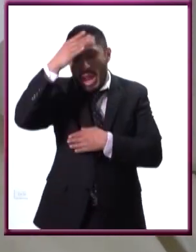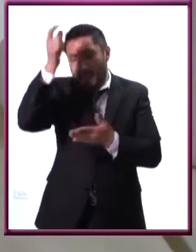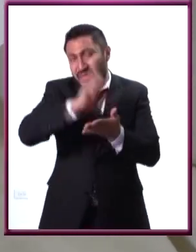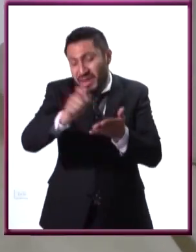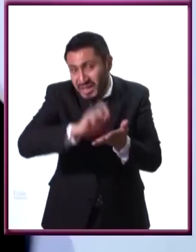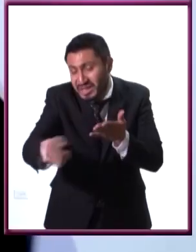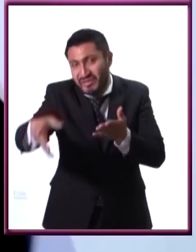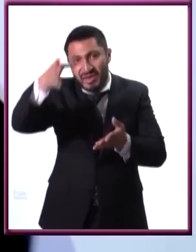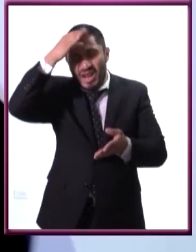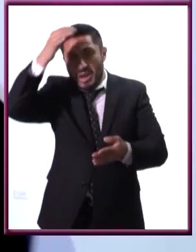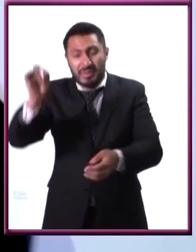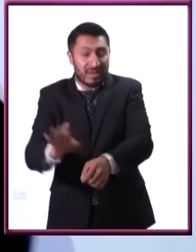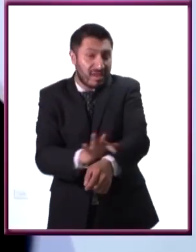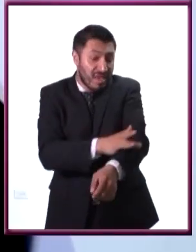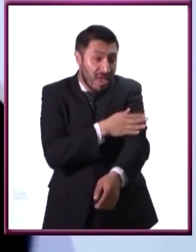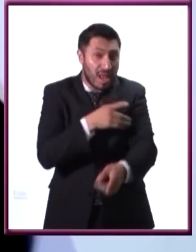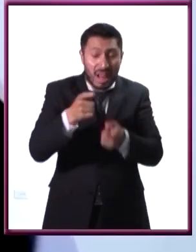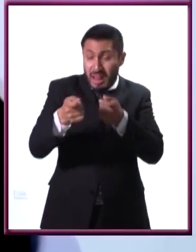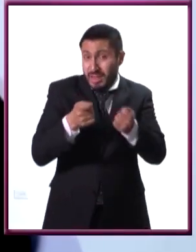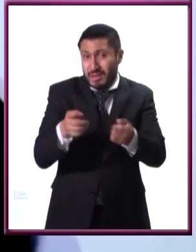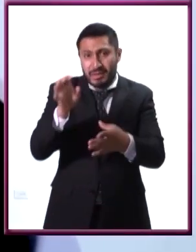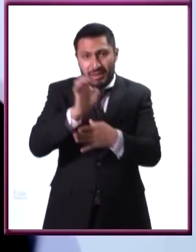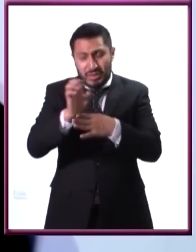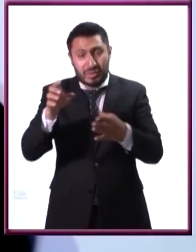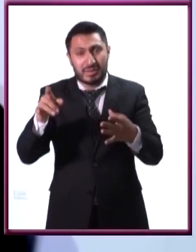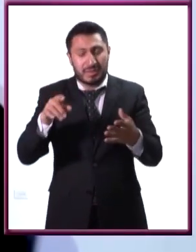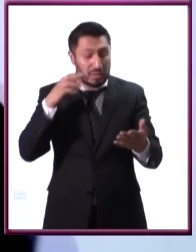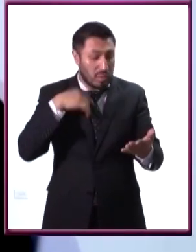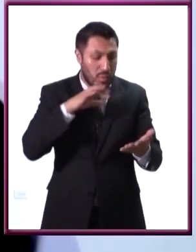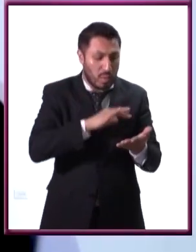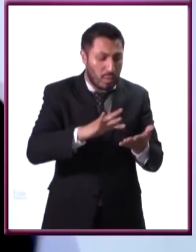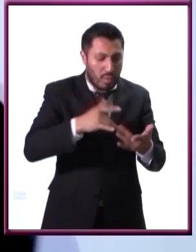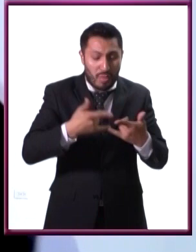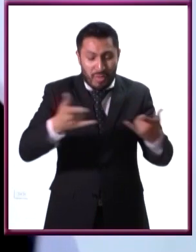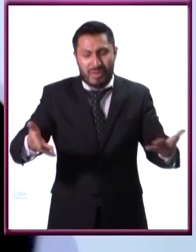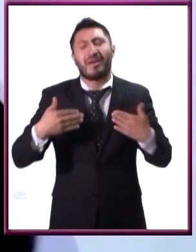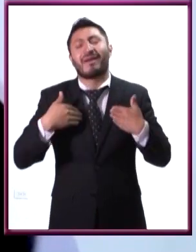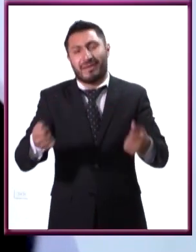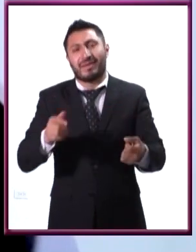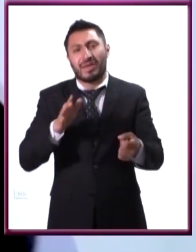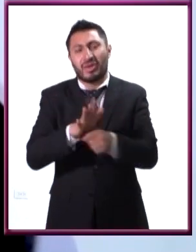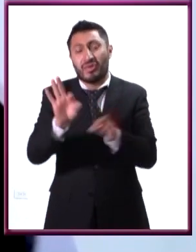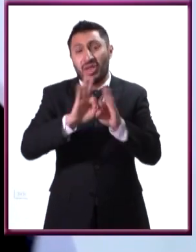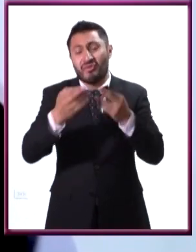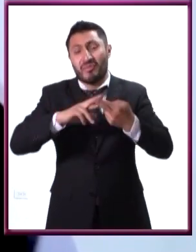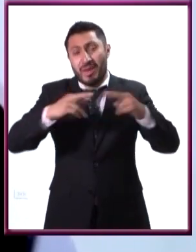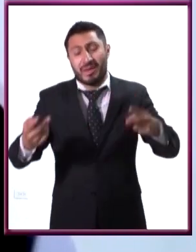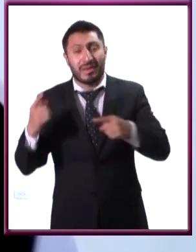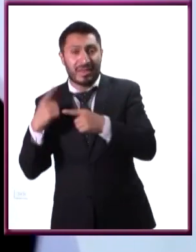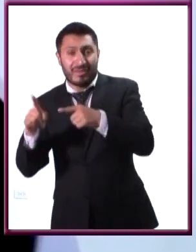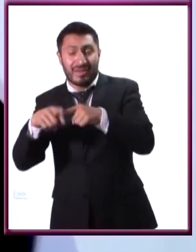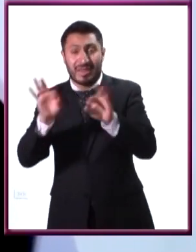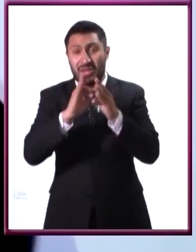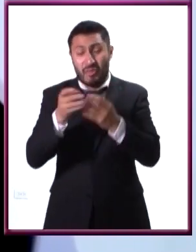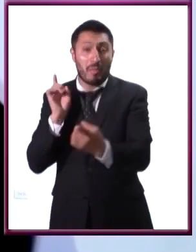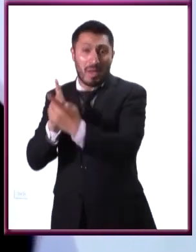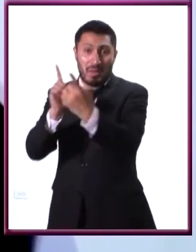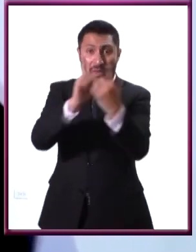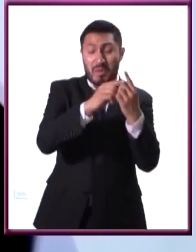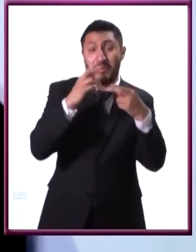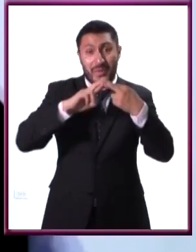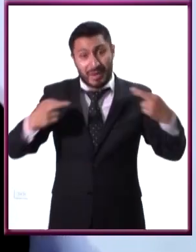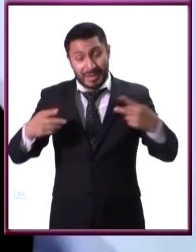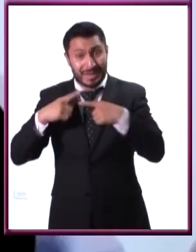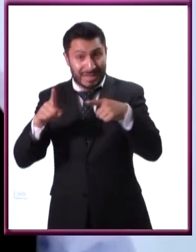estamos leyendo cotidianamente estamos entendiendo historias y podemos comprender de qué manera se relacionan diferentes personas. Entonces,